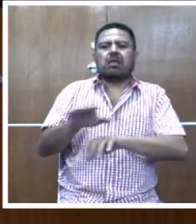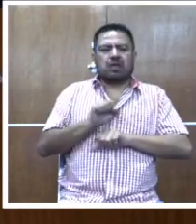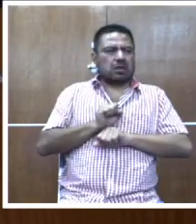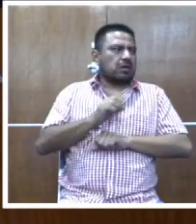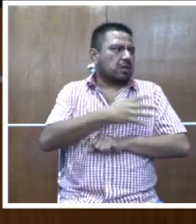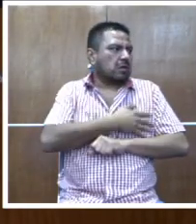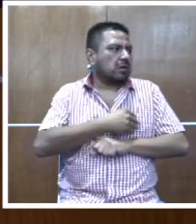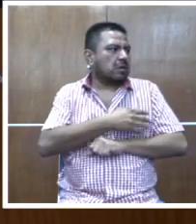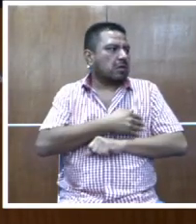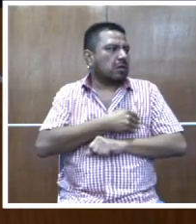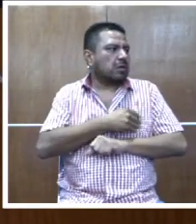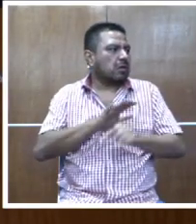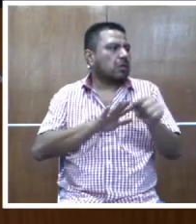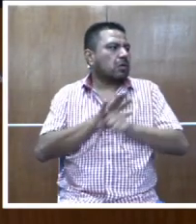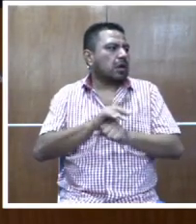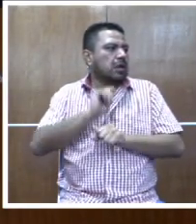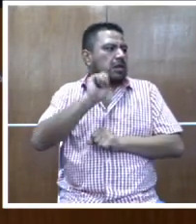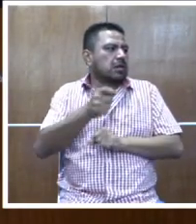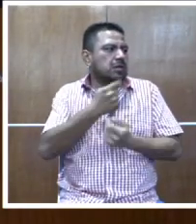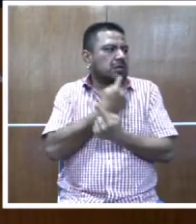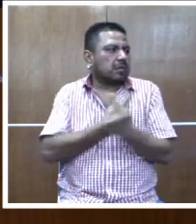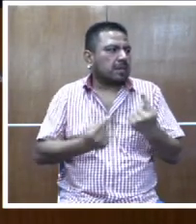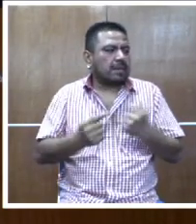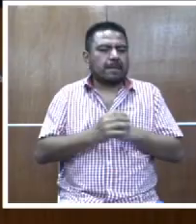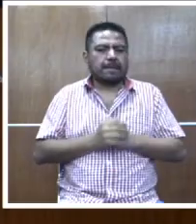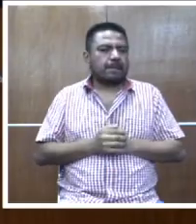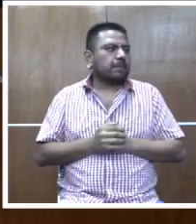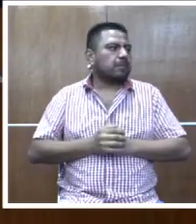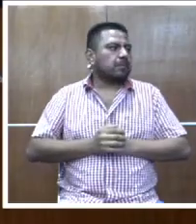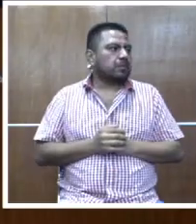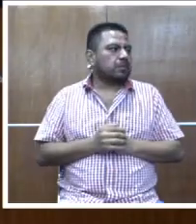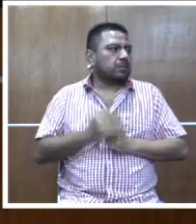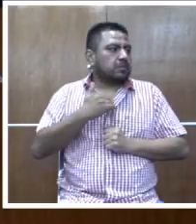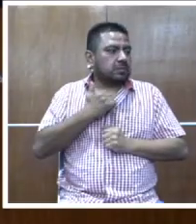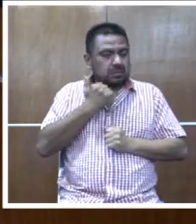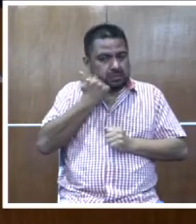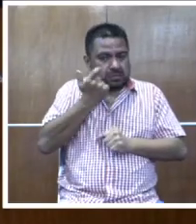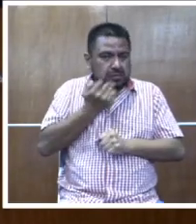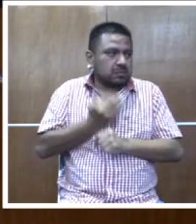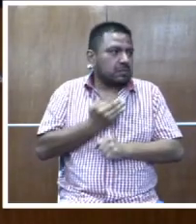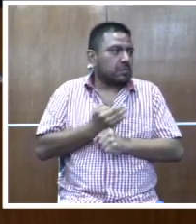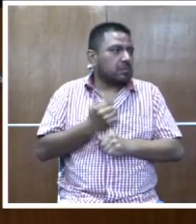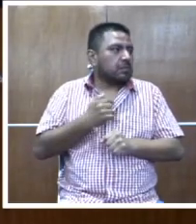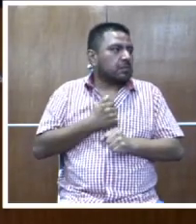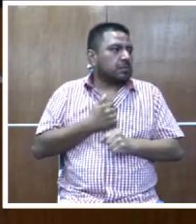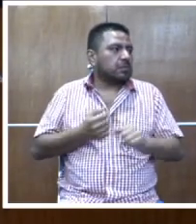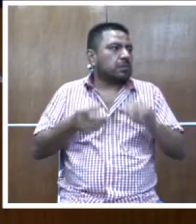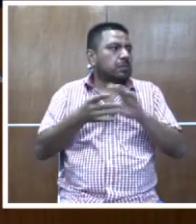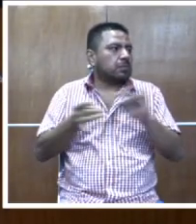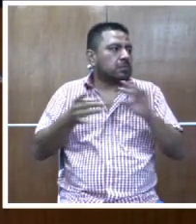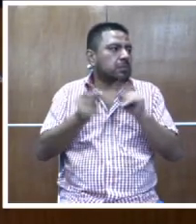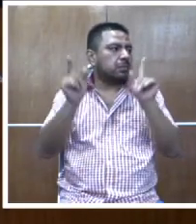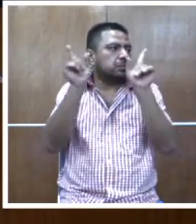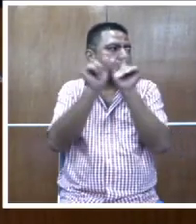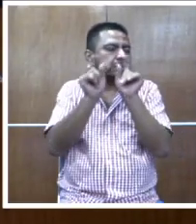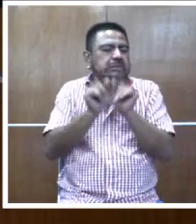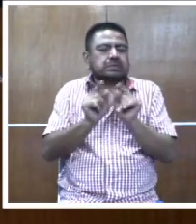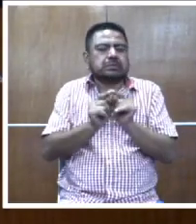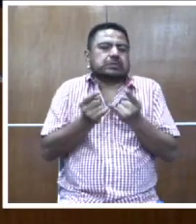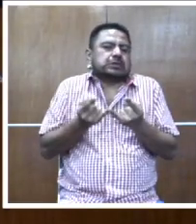o retención del infante. Quiero contarles una muy breve